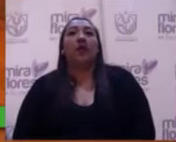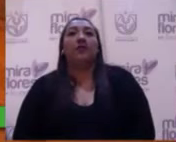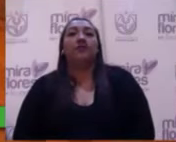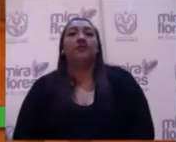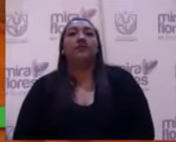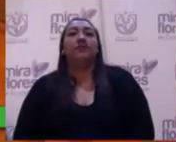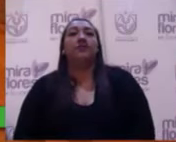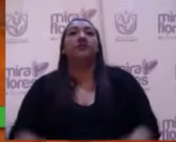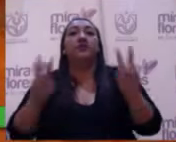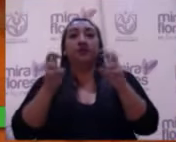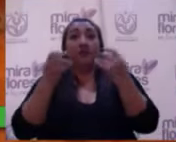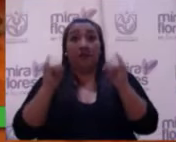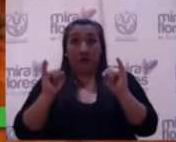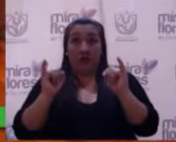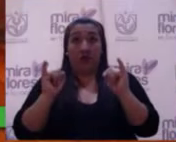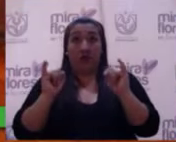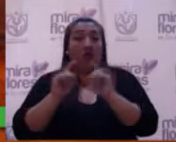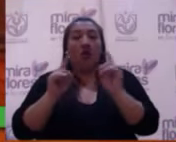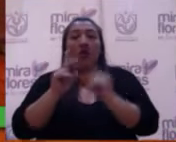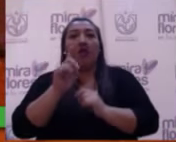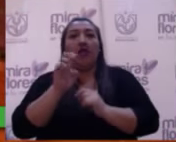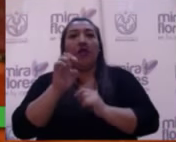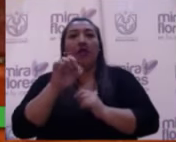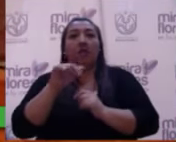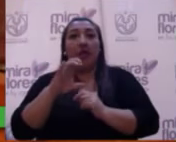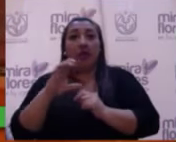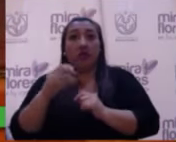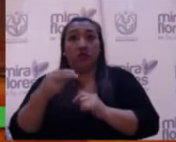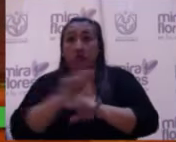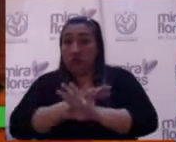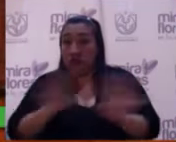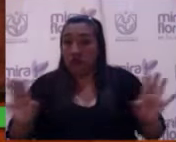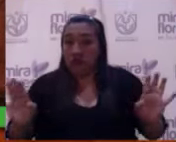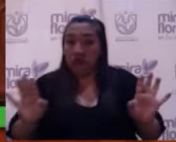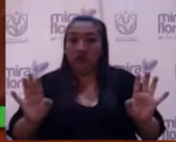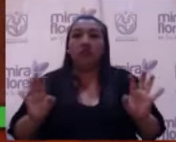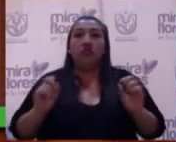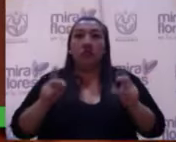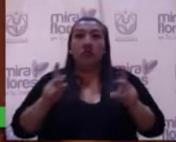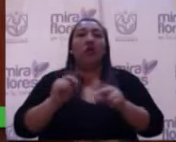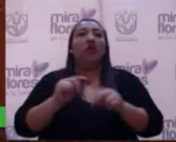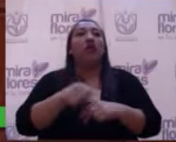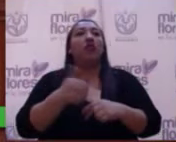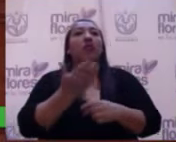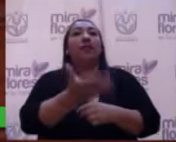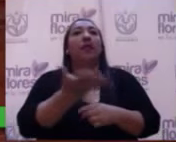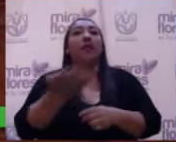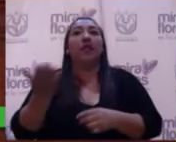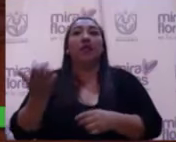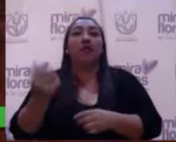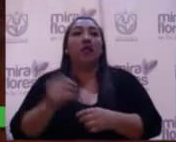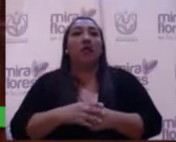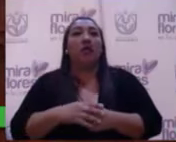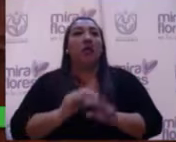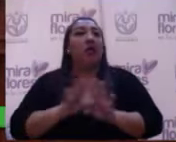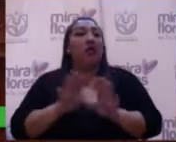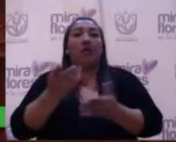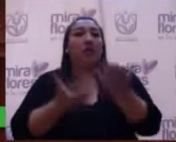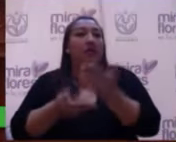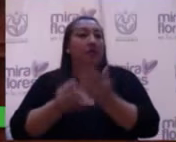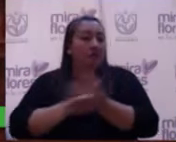sección informes, ¿no? Despacho. O despacho, cerramos despacho, no hay más despacho. ¿Pedidos? Ningún pedido por escrito,